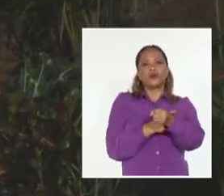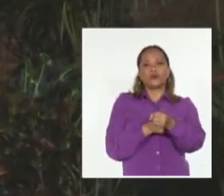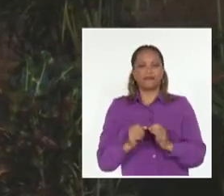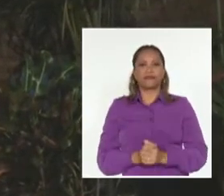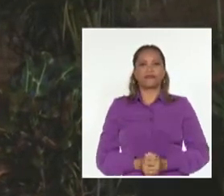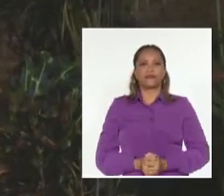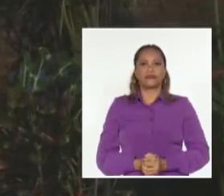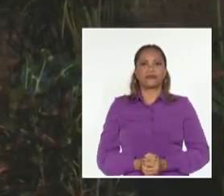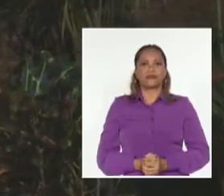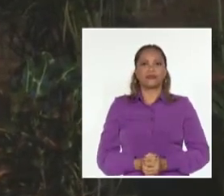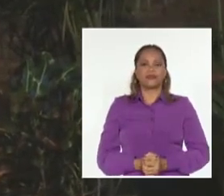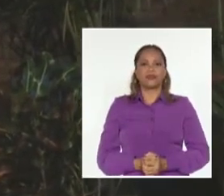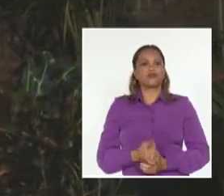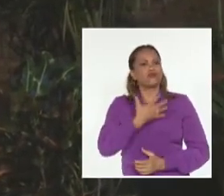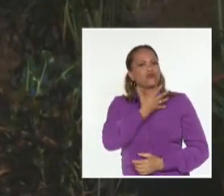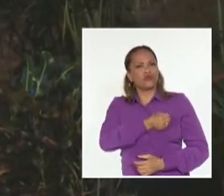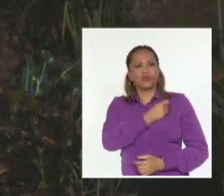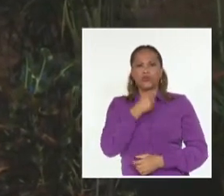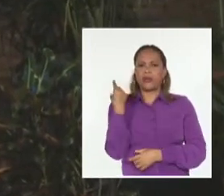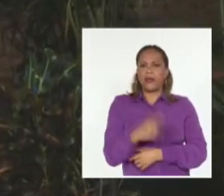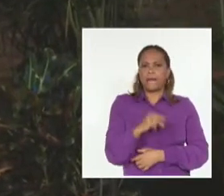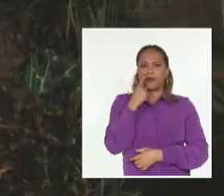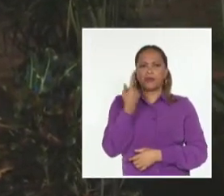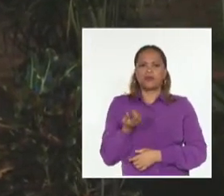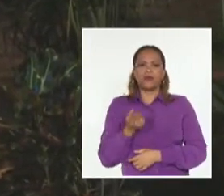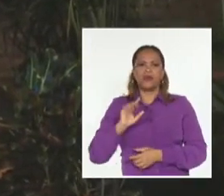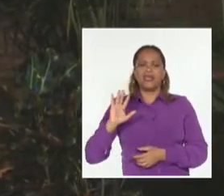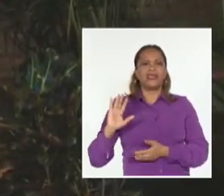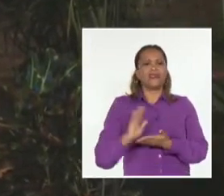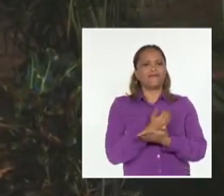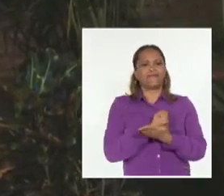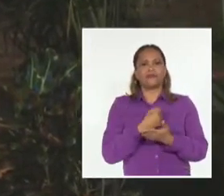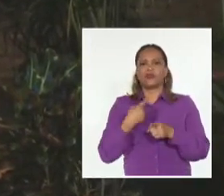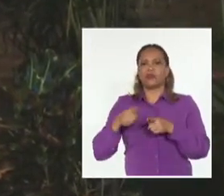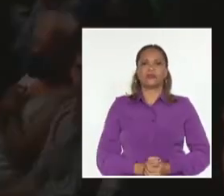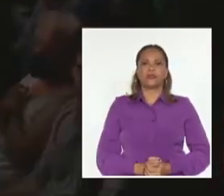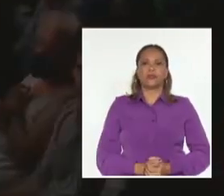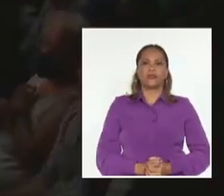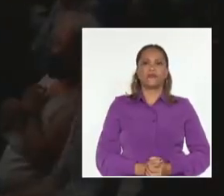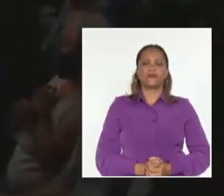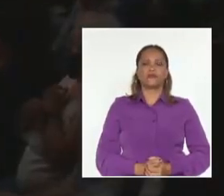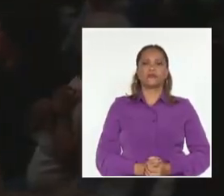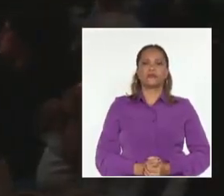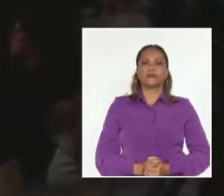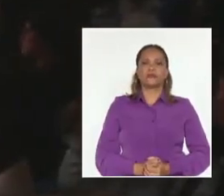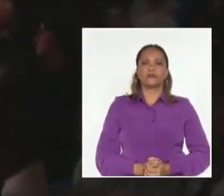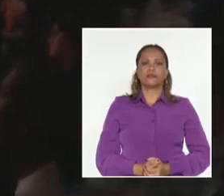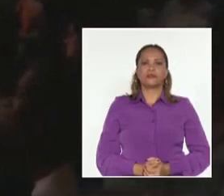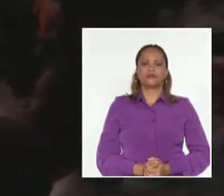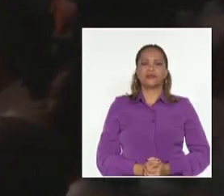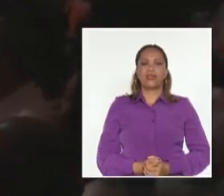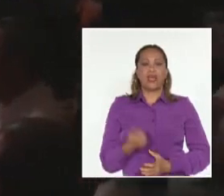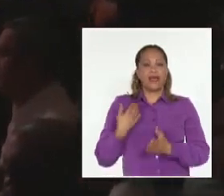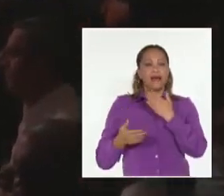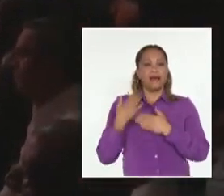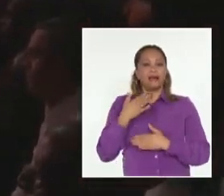colonias. Sufrimos la explotación y el saqueo de nuestros recursos naturales y humanos, con el cual se beneficiaron